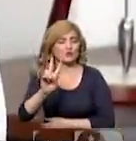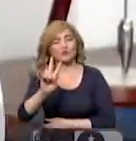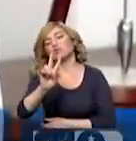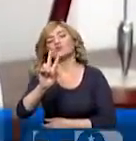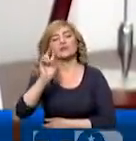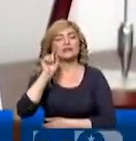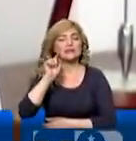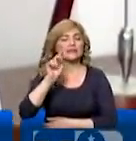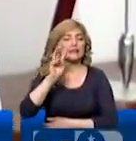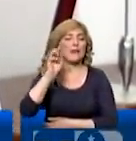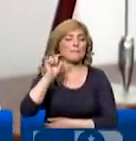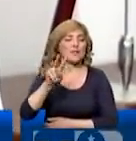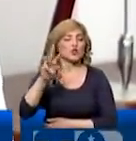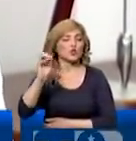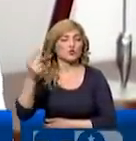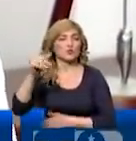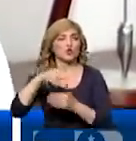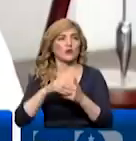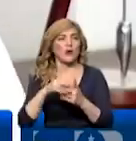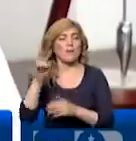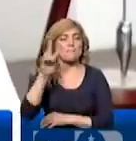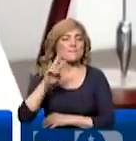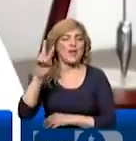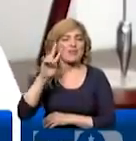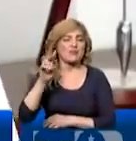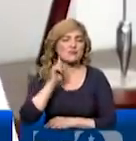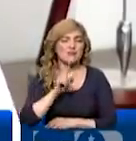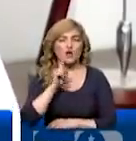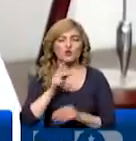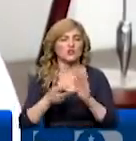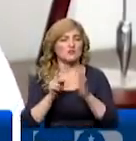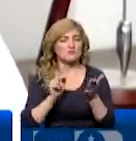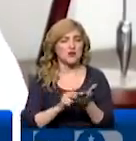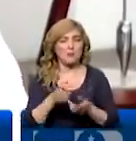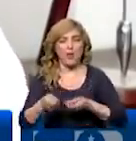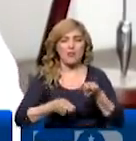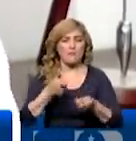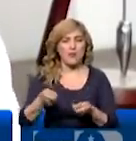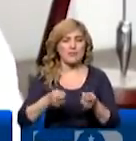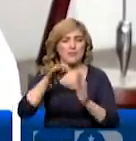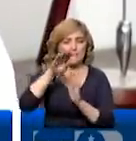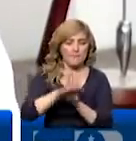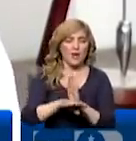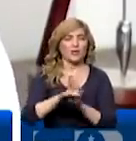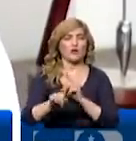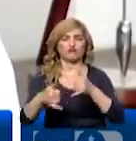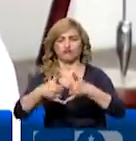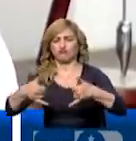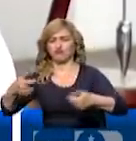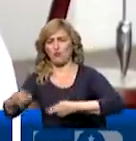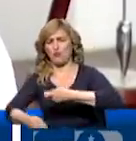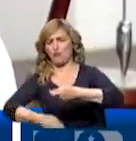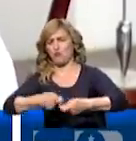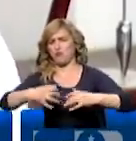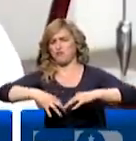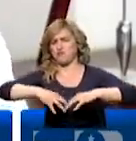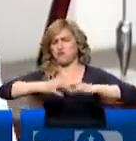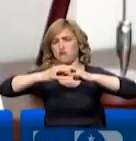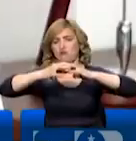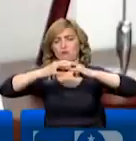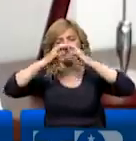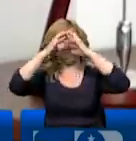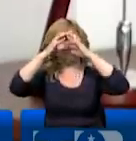Negro es un viernes que la expectativa es vender al menos el doble, y esta situación se dio. Muchos comercios reportaron tener ventas